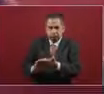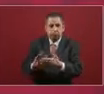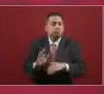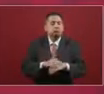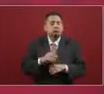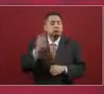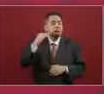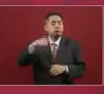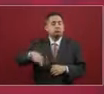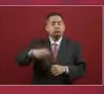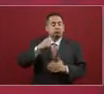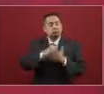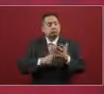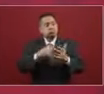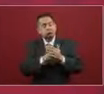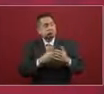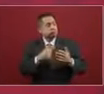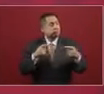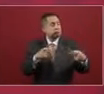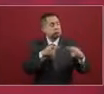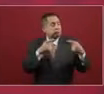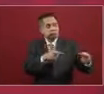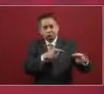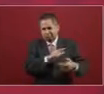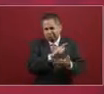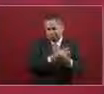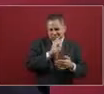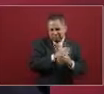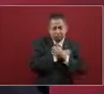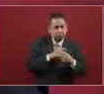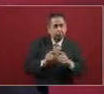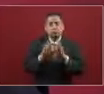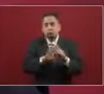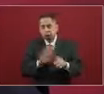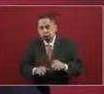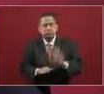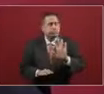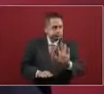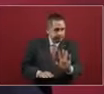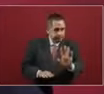oponerse a la mal llamada reforma educativa. Pero mañana